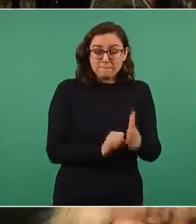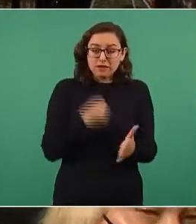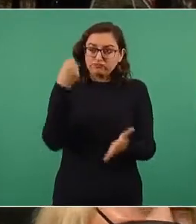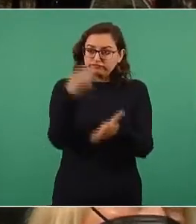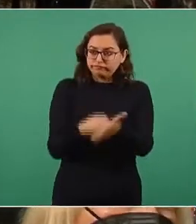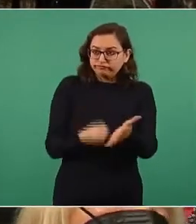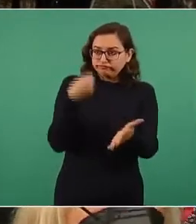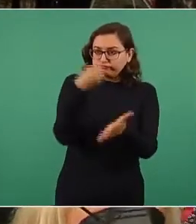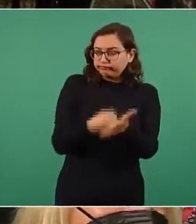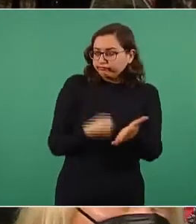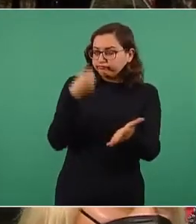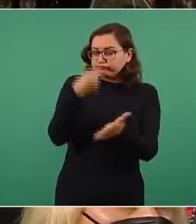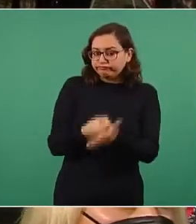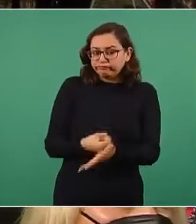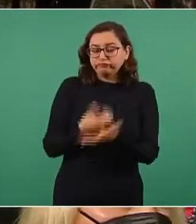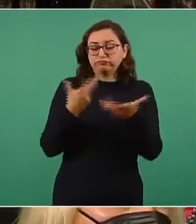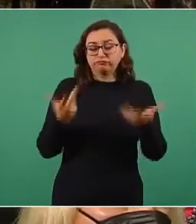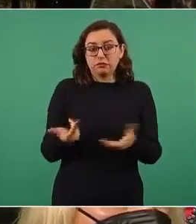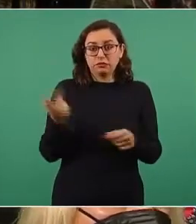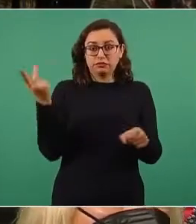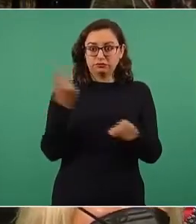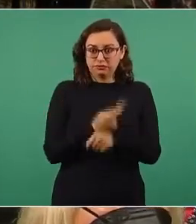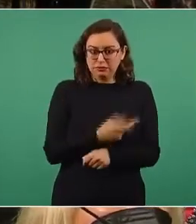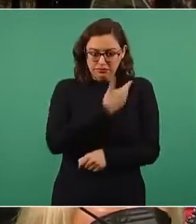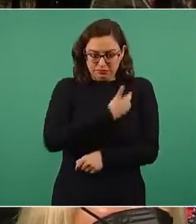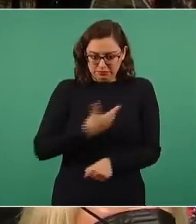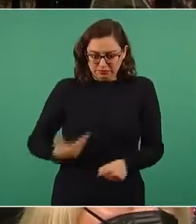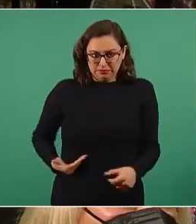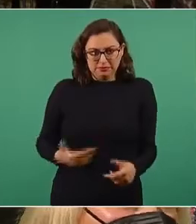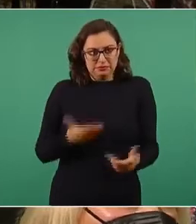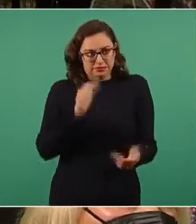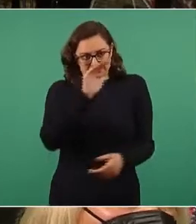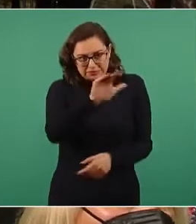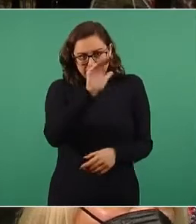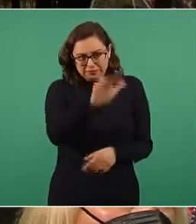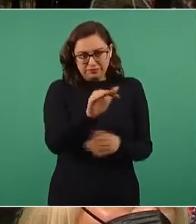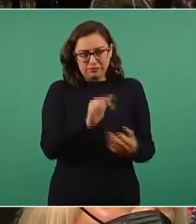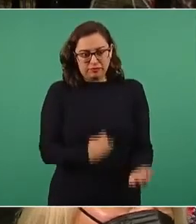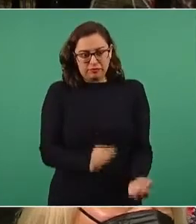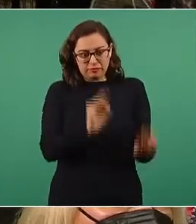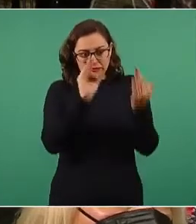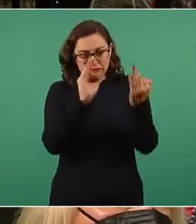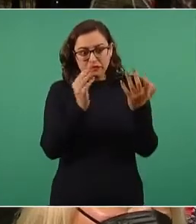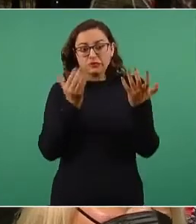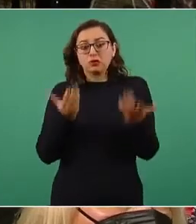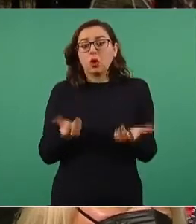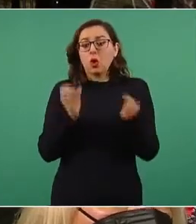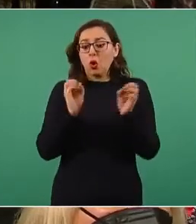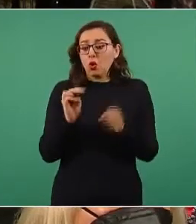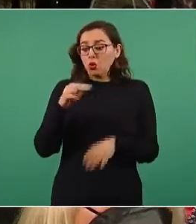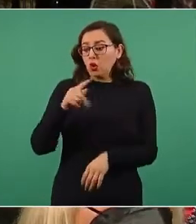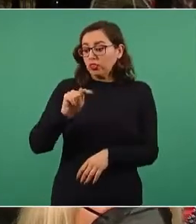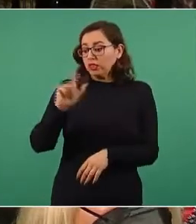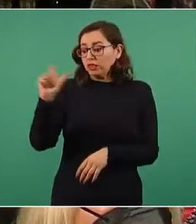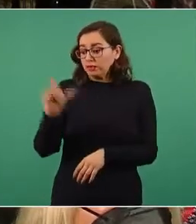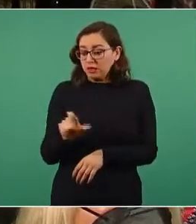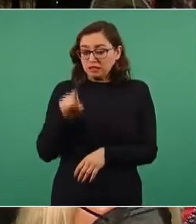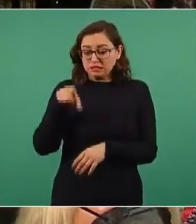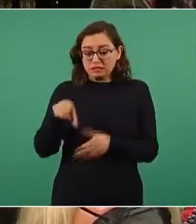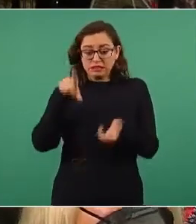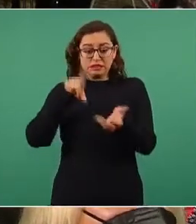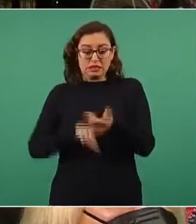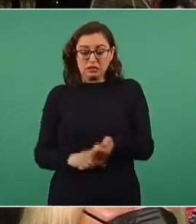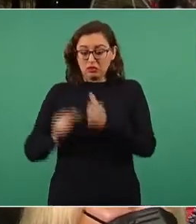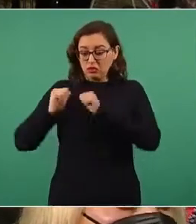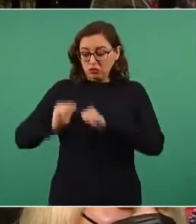de Gobierno de Notimex, que es la máxima autoridad de la agencia, sesione para que ahí se resuelva. Y en ese sentido, el canciller,